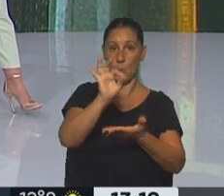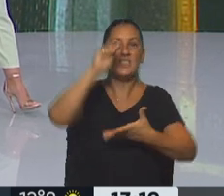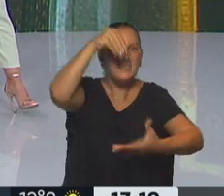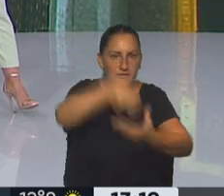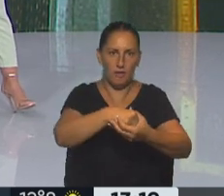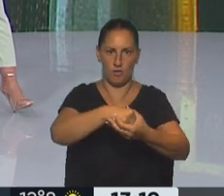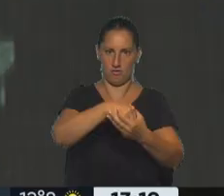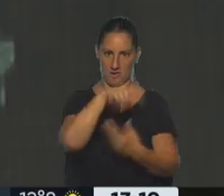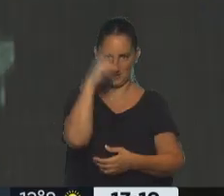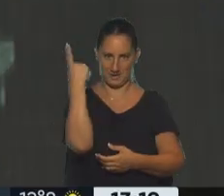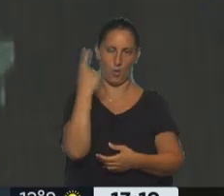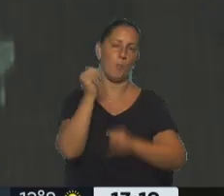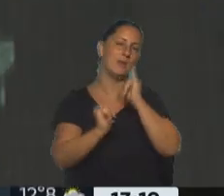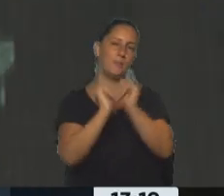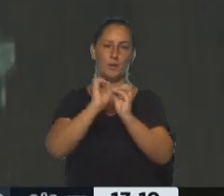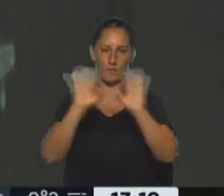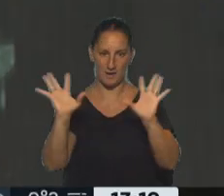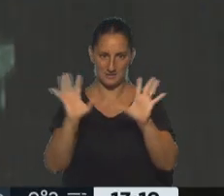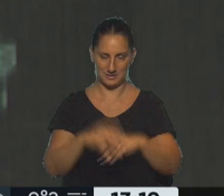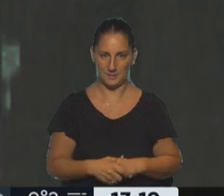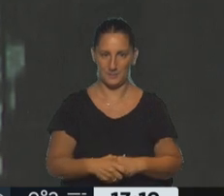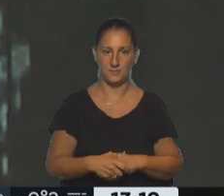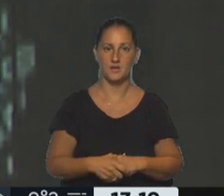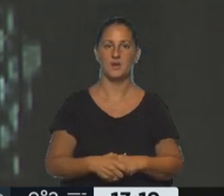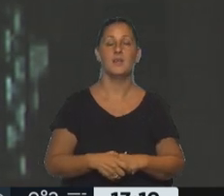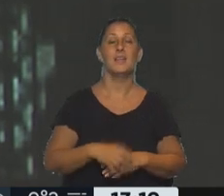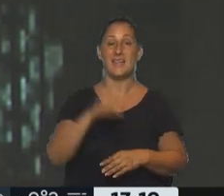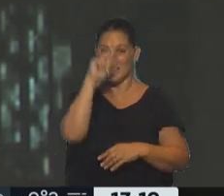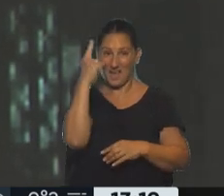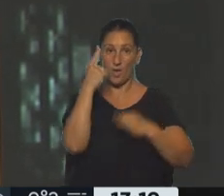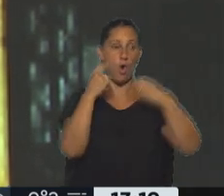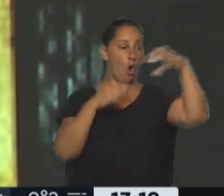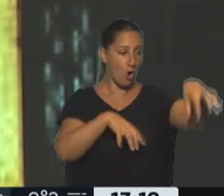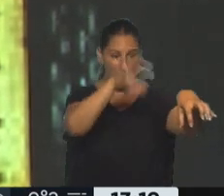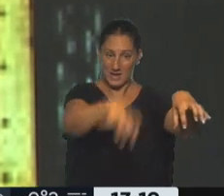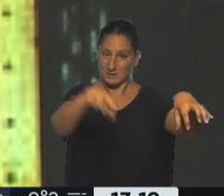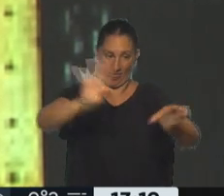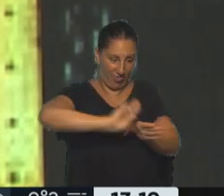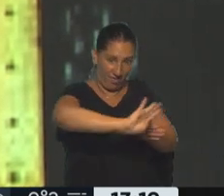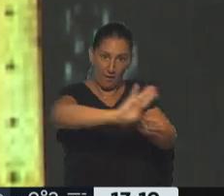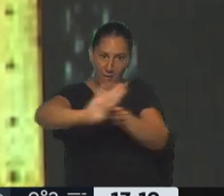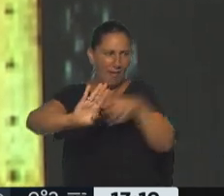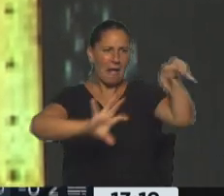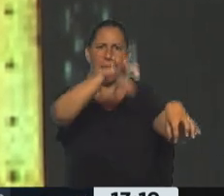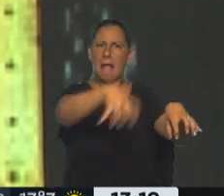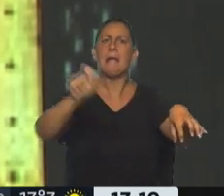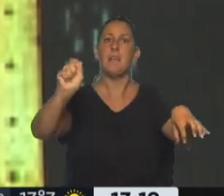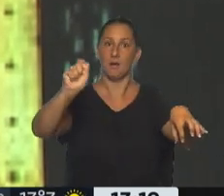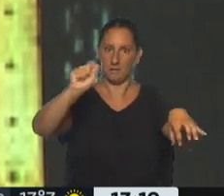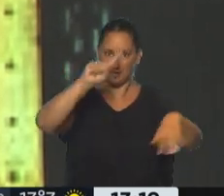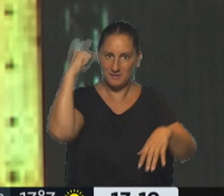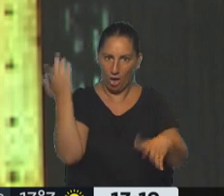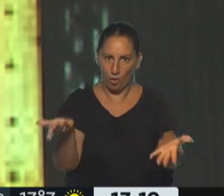para decirlo fácil le debe a organismos que son también organismos públicos es decir